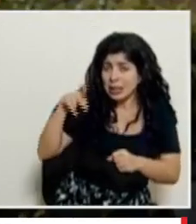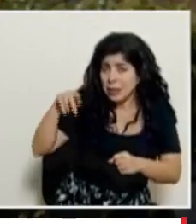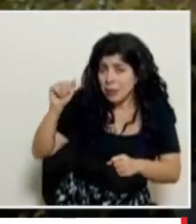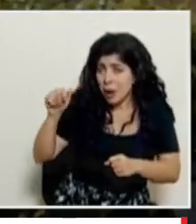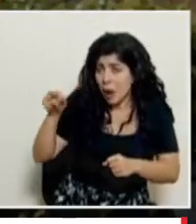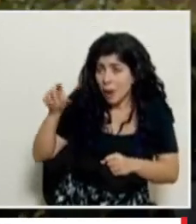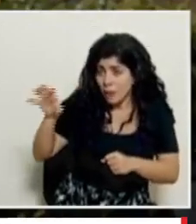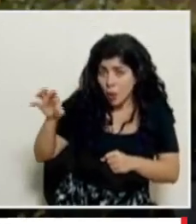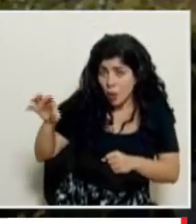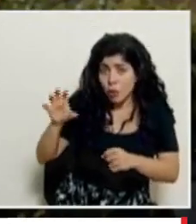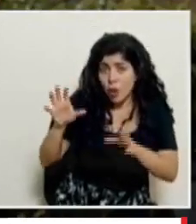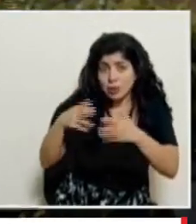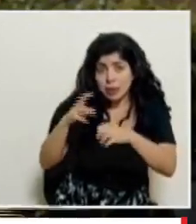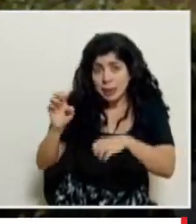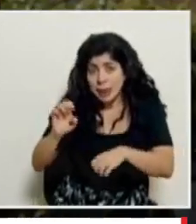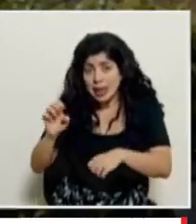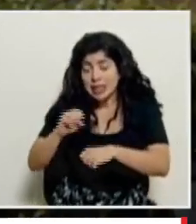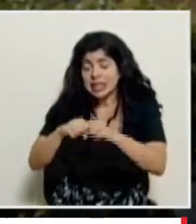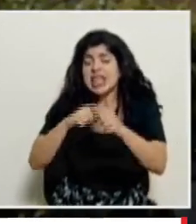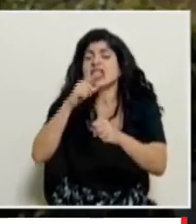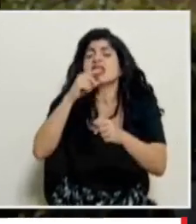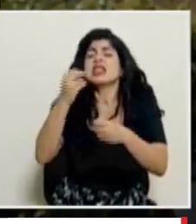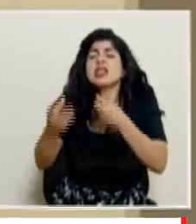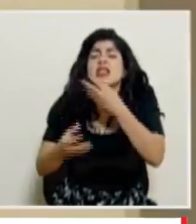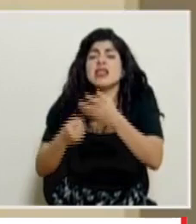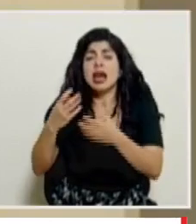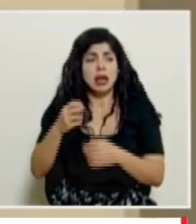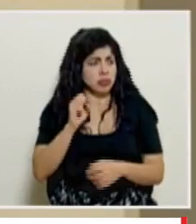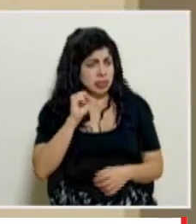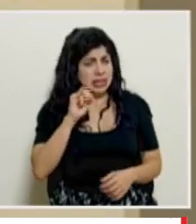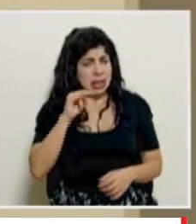propios que hacen, no sé, la Comisión de Emergencias, la Sala de Crisis? ¿Quién los está haciendo? El